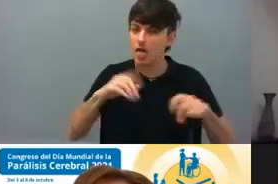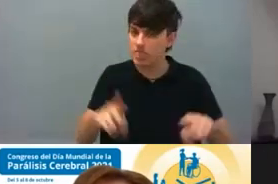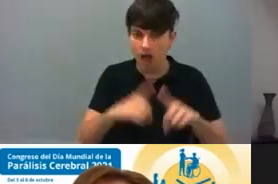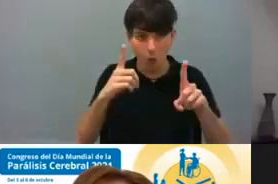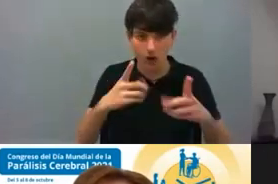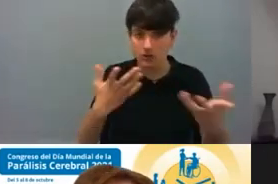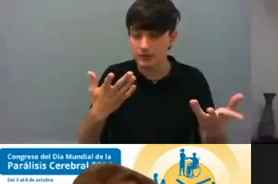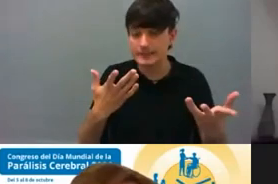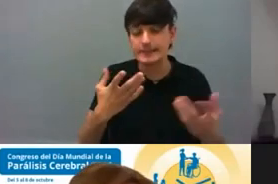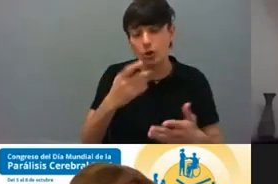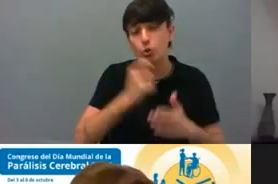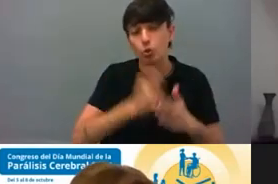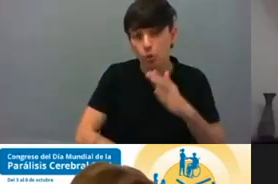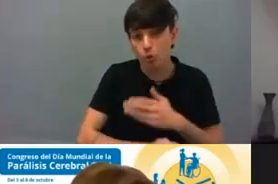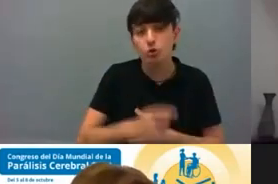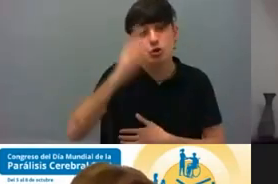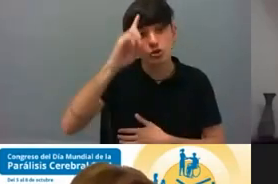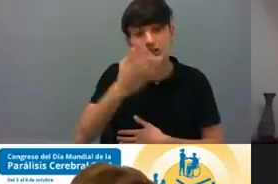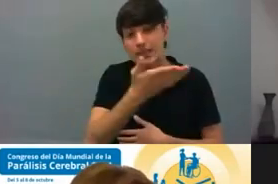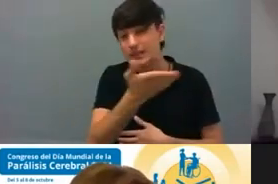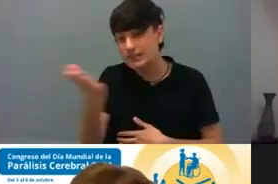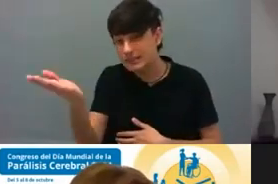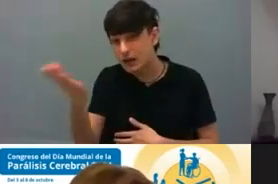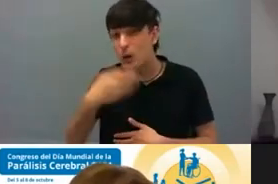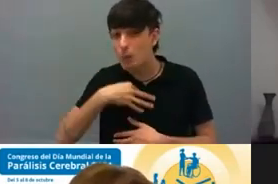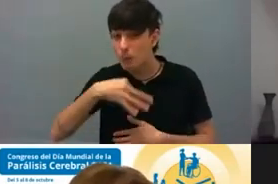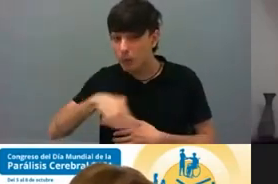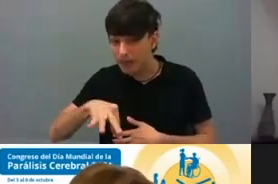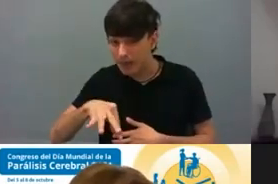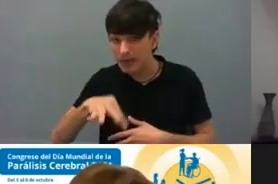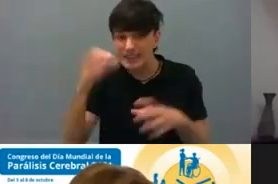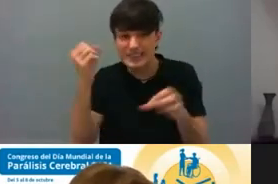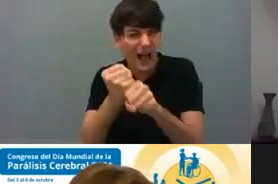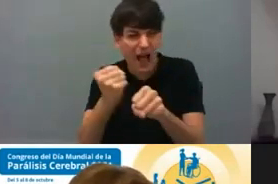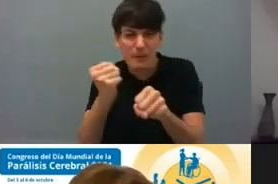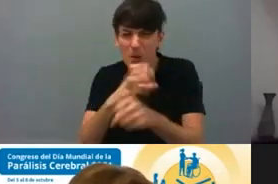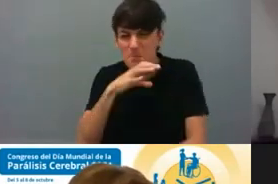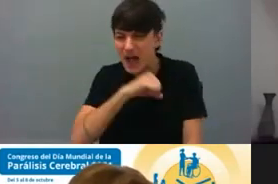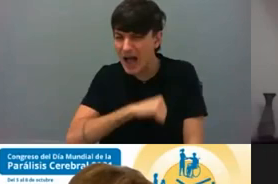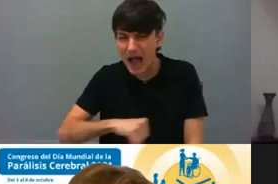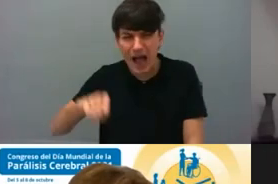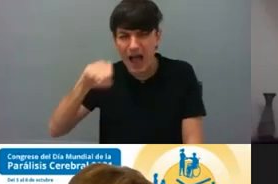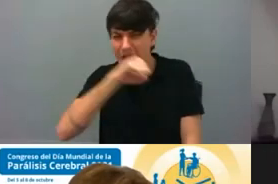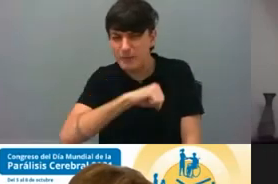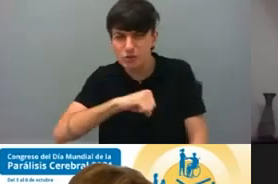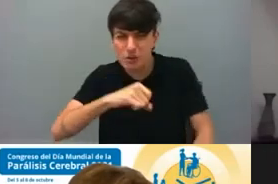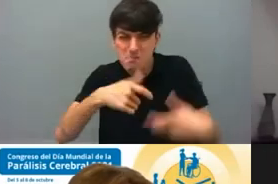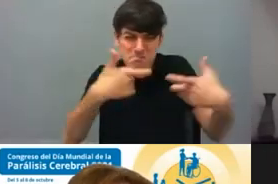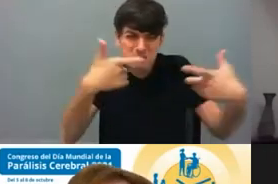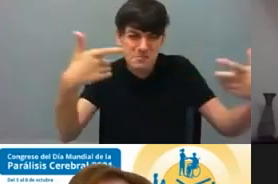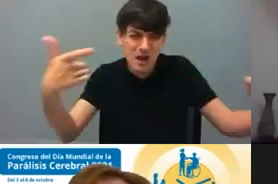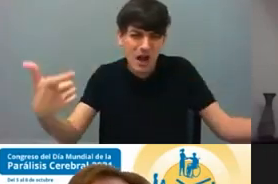Entonces no sé si ustedes tengan la posibilidad de extender este magnífico trabajo que hacen a través de